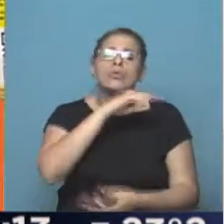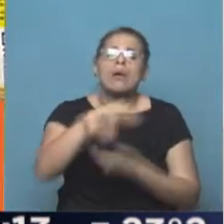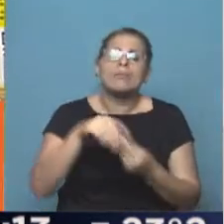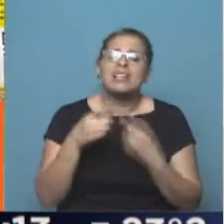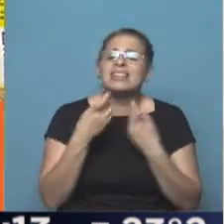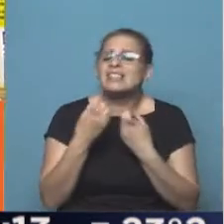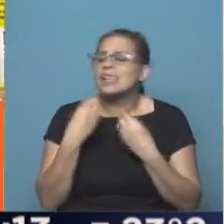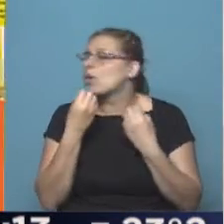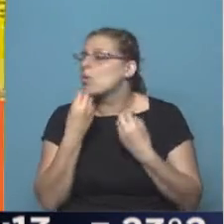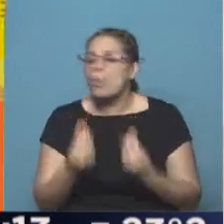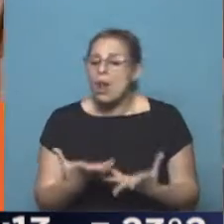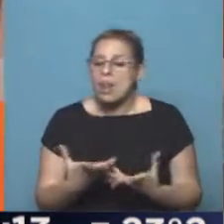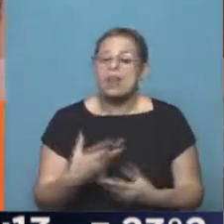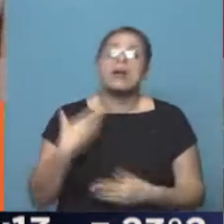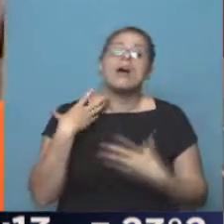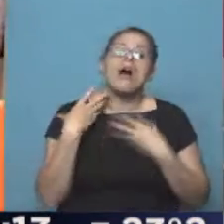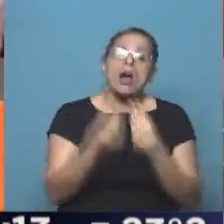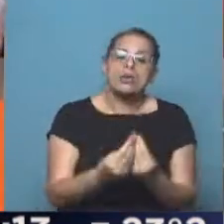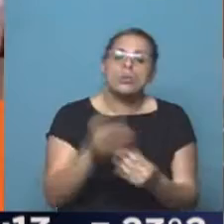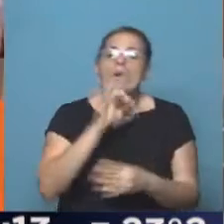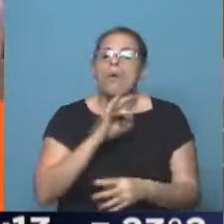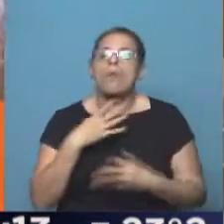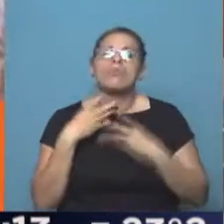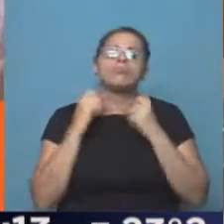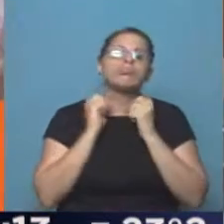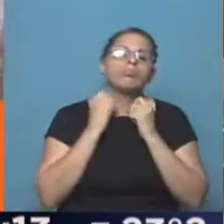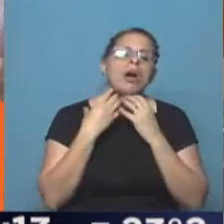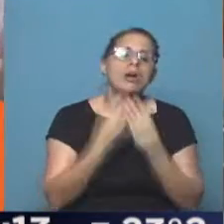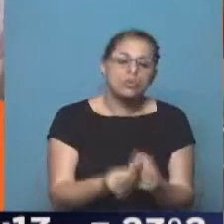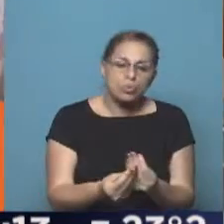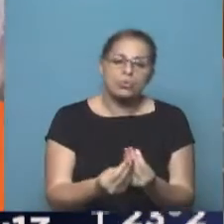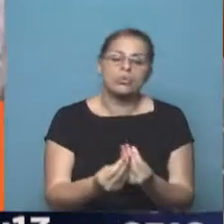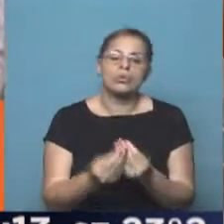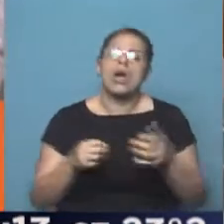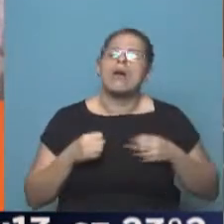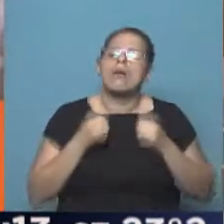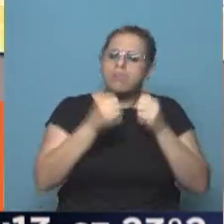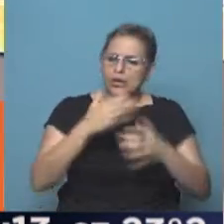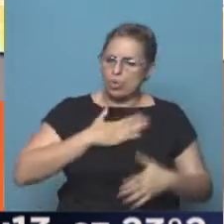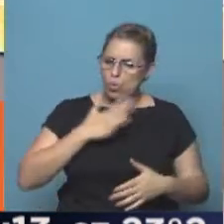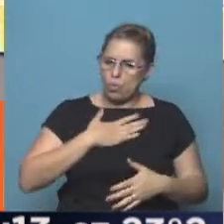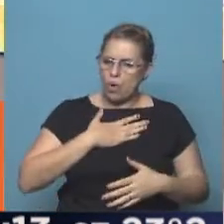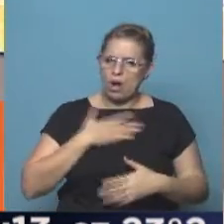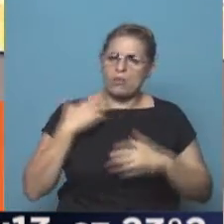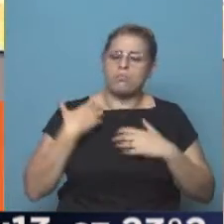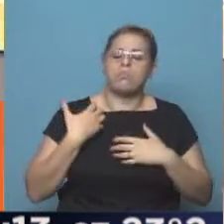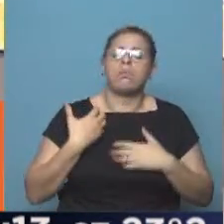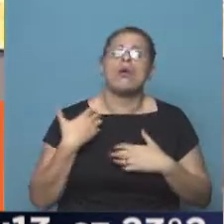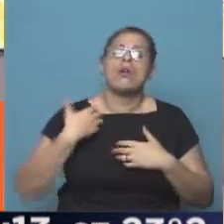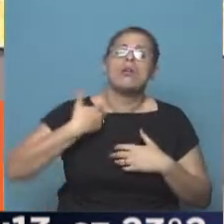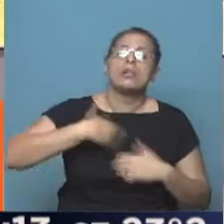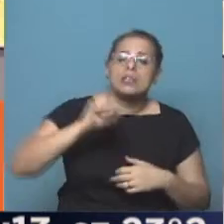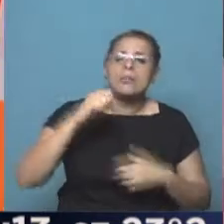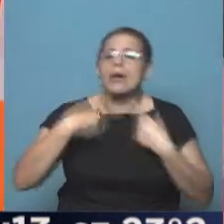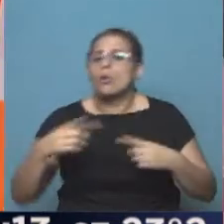¿no? Y se puede ayudar o colaborando con el esfuerzo físico, digamos, cargando, descargando, y si